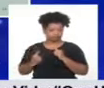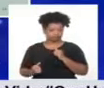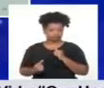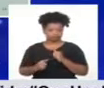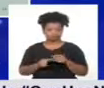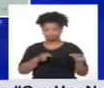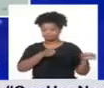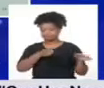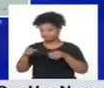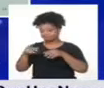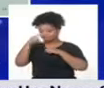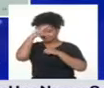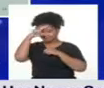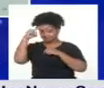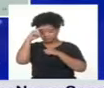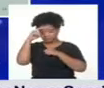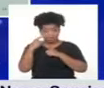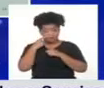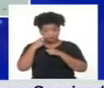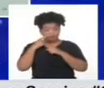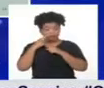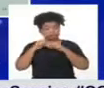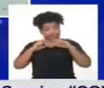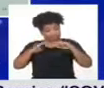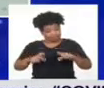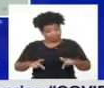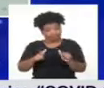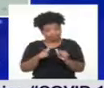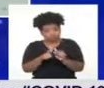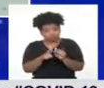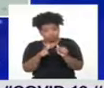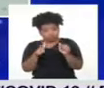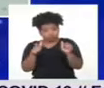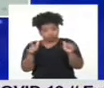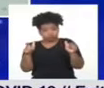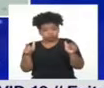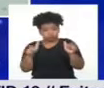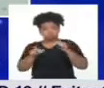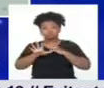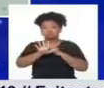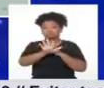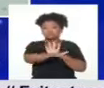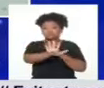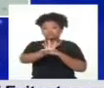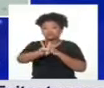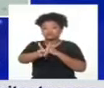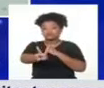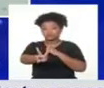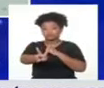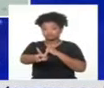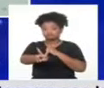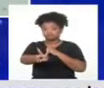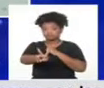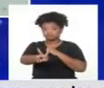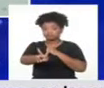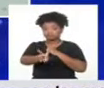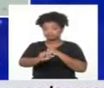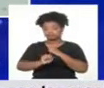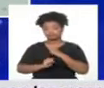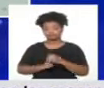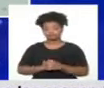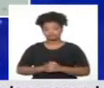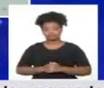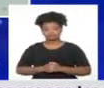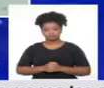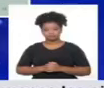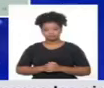Espíritus nuevamente incrementa el número de casos autóctonos, 52 ayer. Incluso estamos hablando de 37